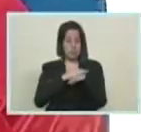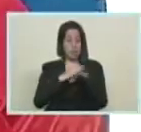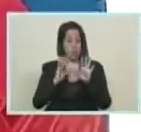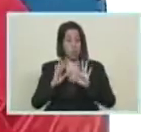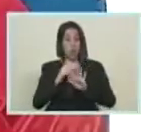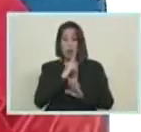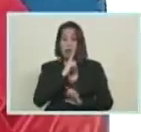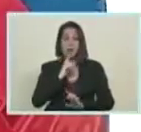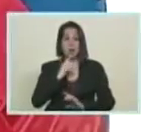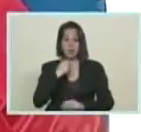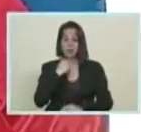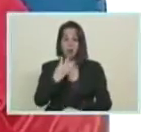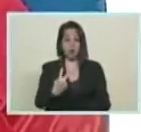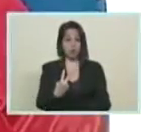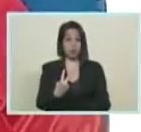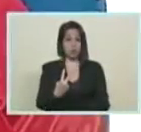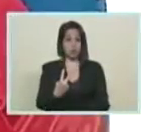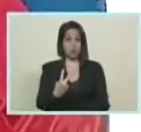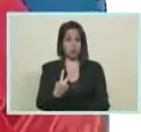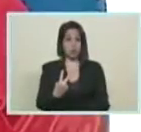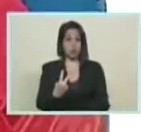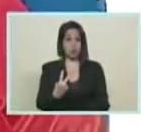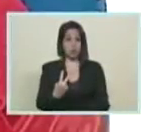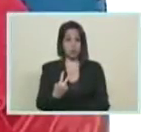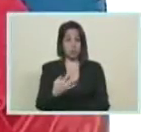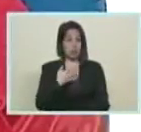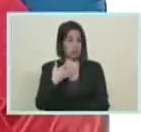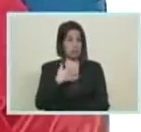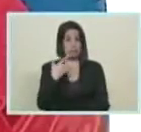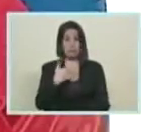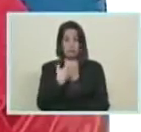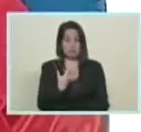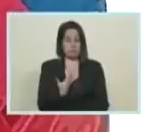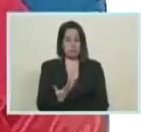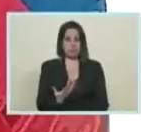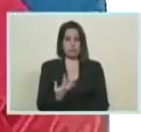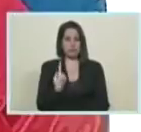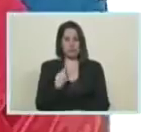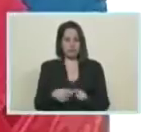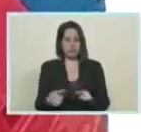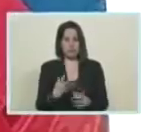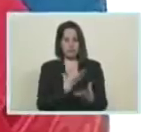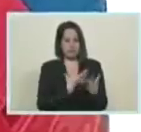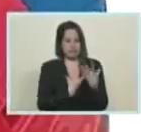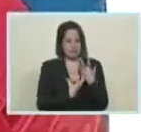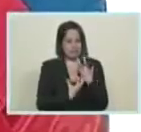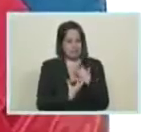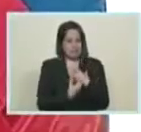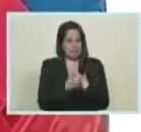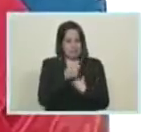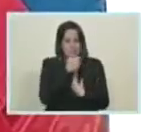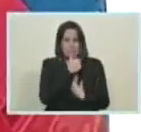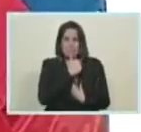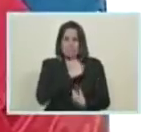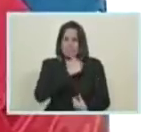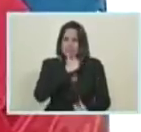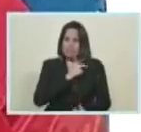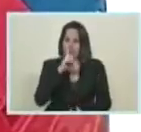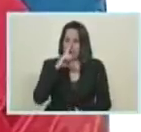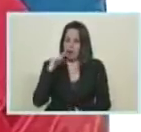el tono y el sentimiento, porque yo estoy muy indignado y he acumulado indignación por